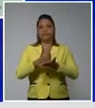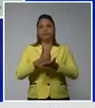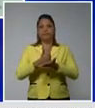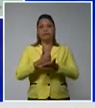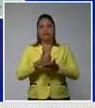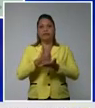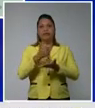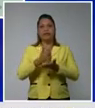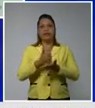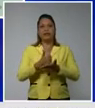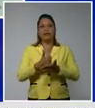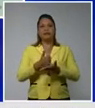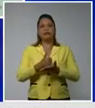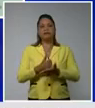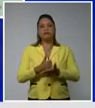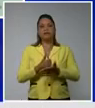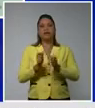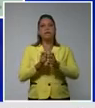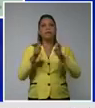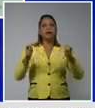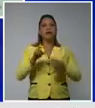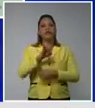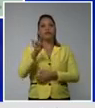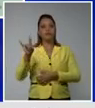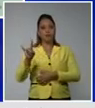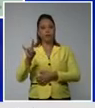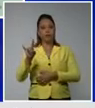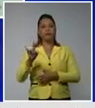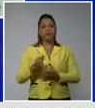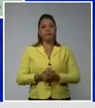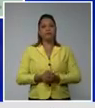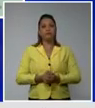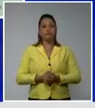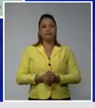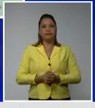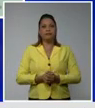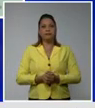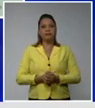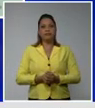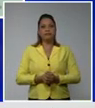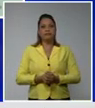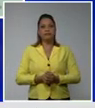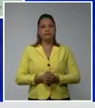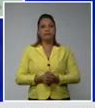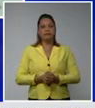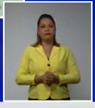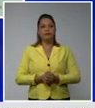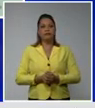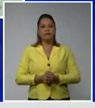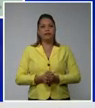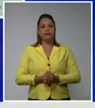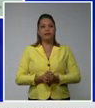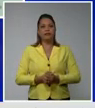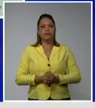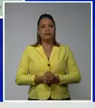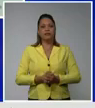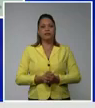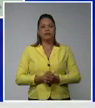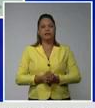autóctonos, el mayor número en el municipio cabecera, Cienfuegos, con 9, le